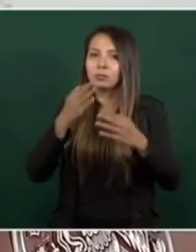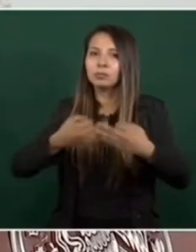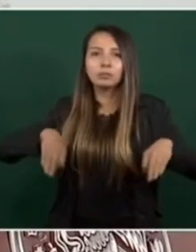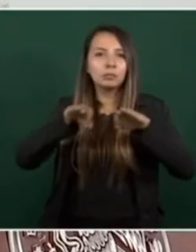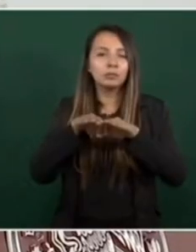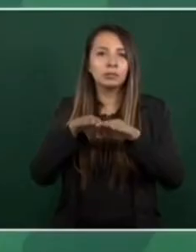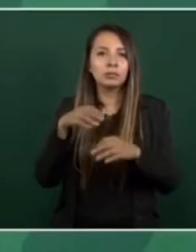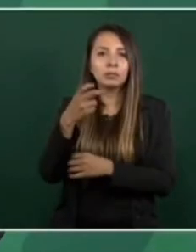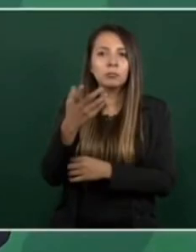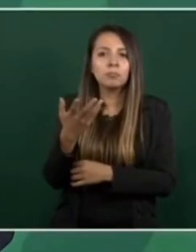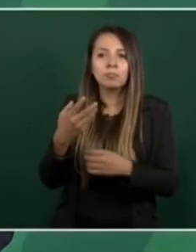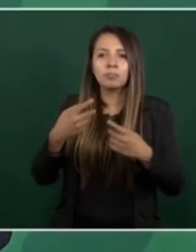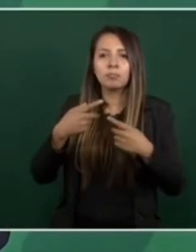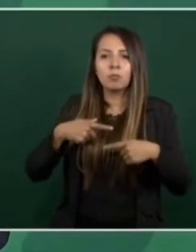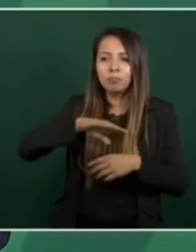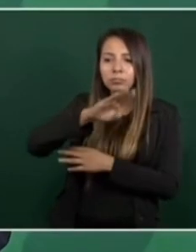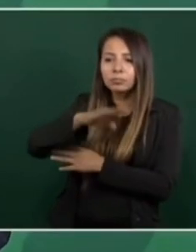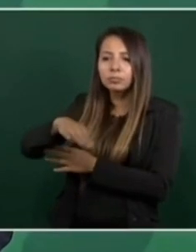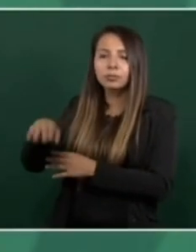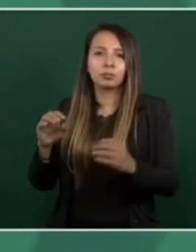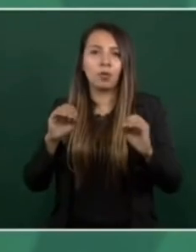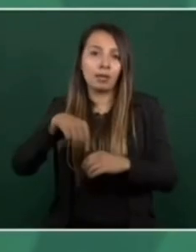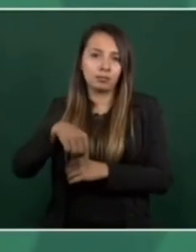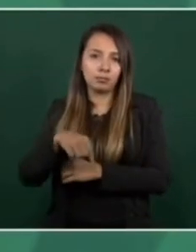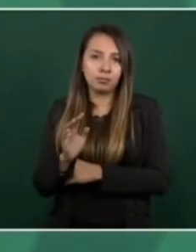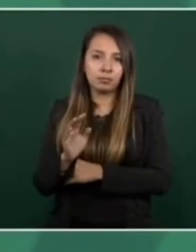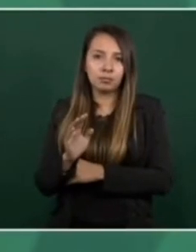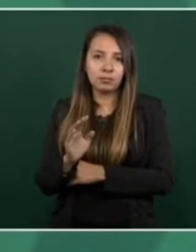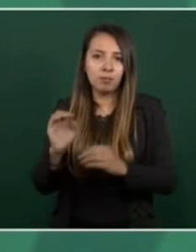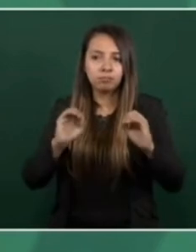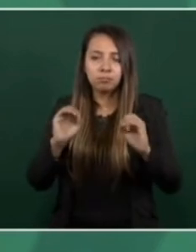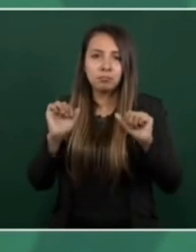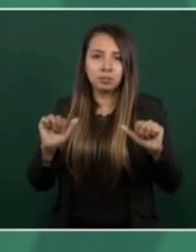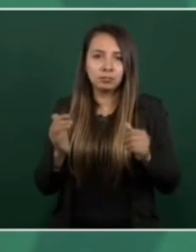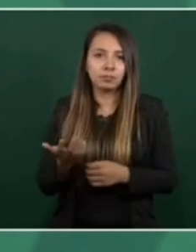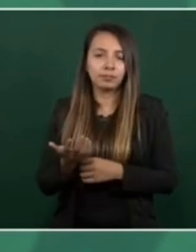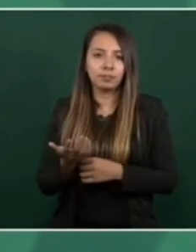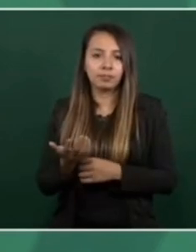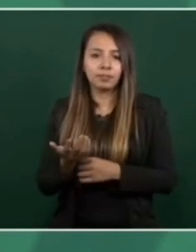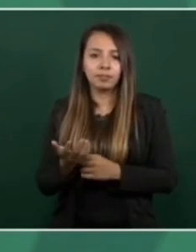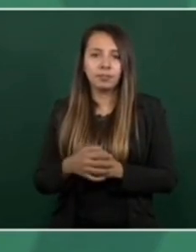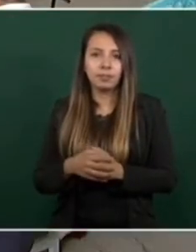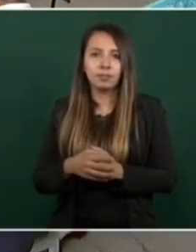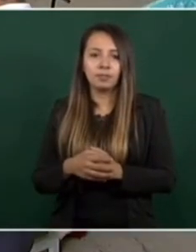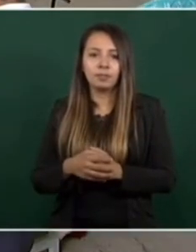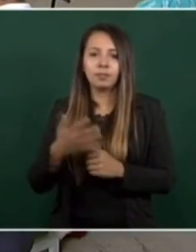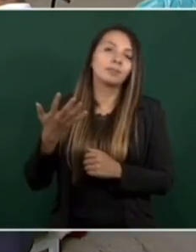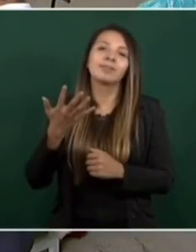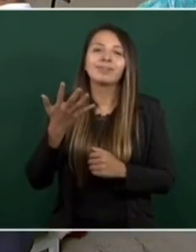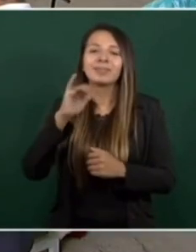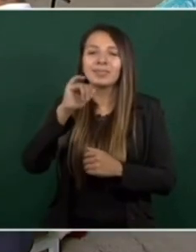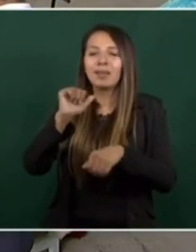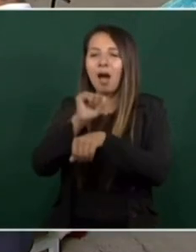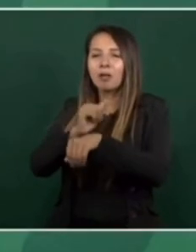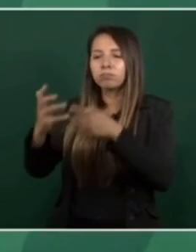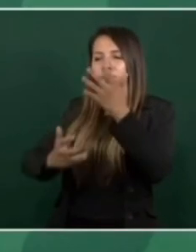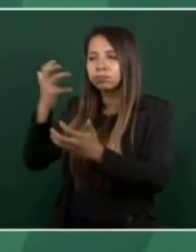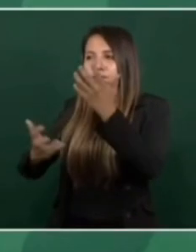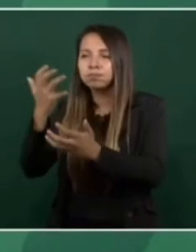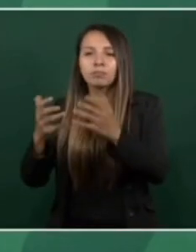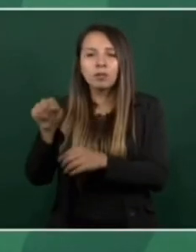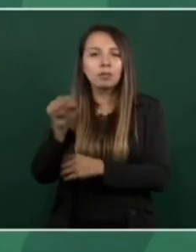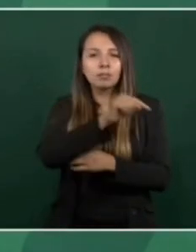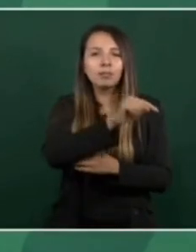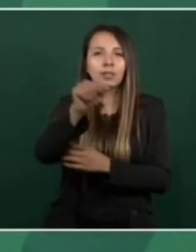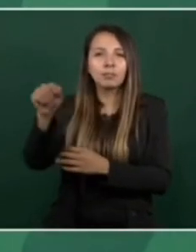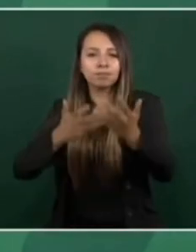no hubieron pérdida de vidas humanas aquí este pero el tema de los vehículos y